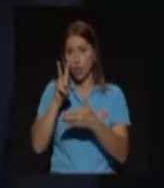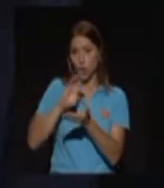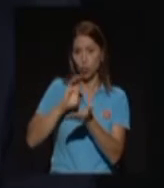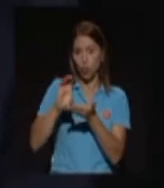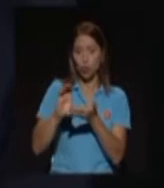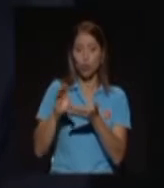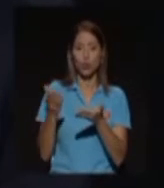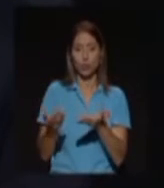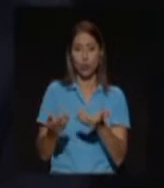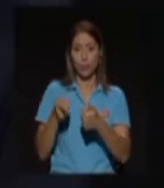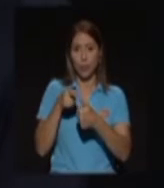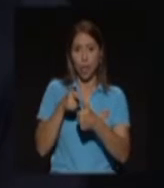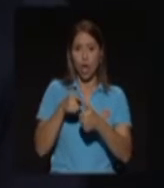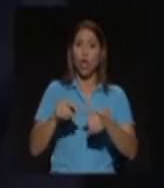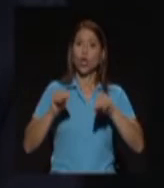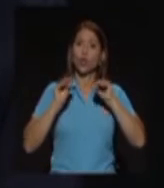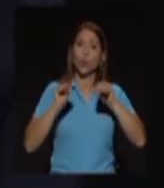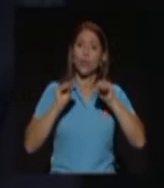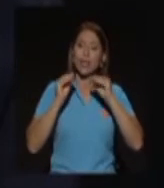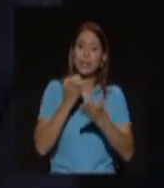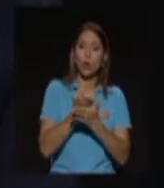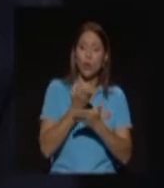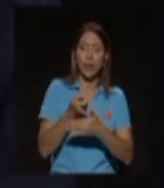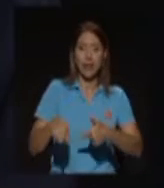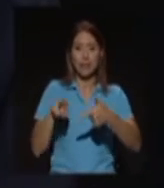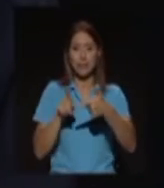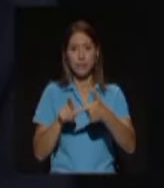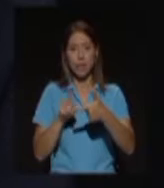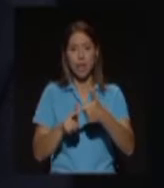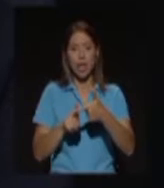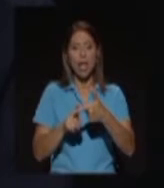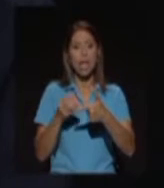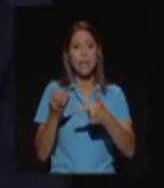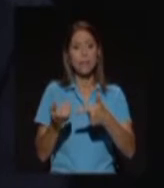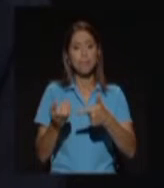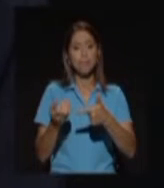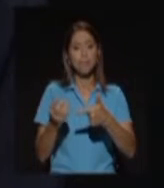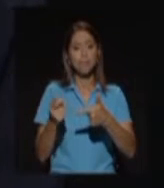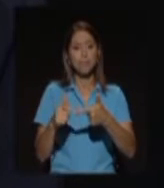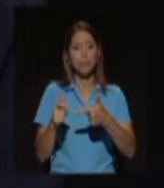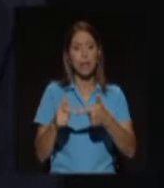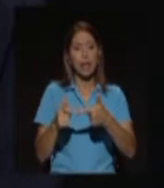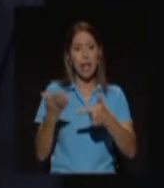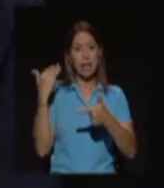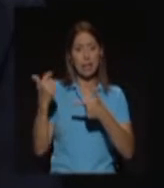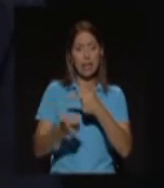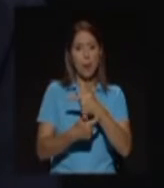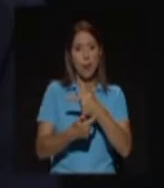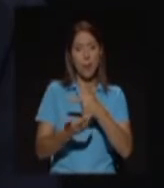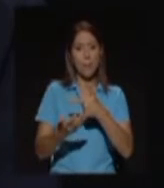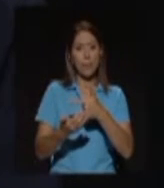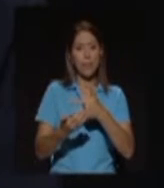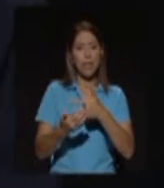en Doctrinas Económicas y también en un curso que se llamaba en esa época Teoría